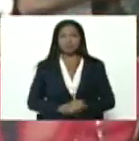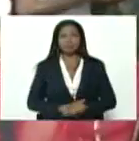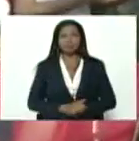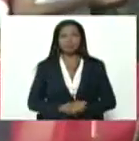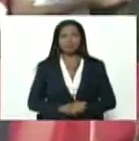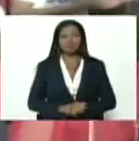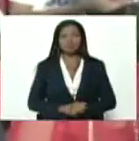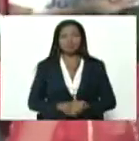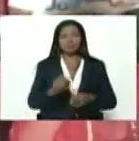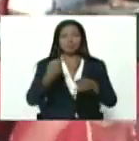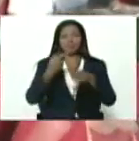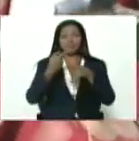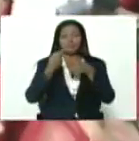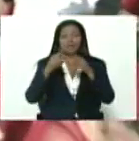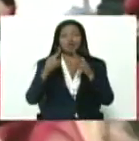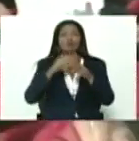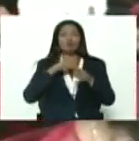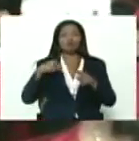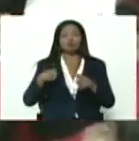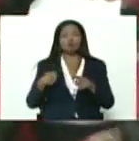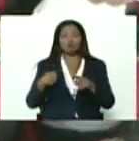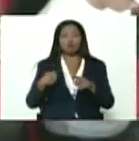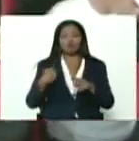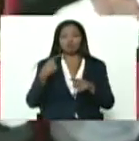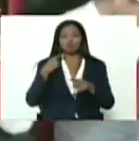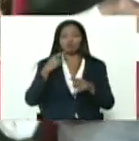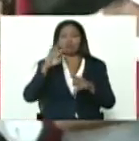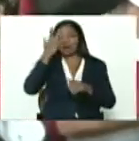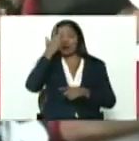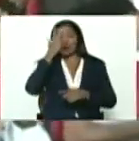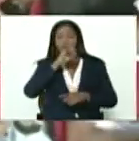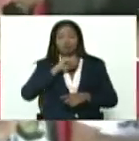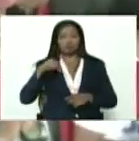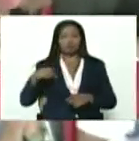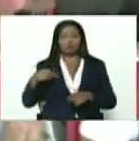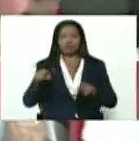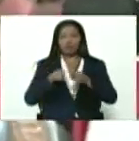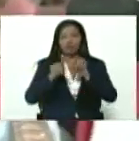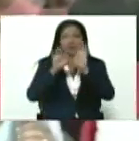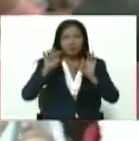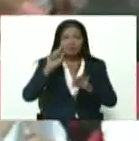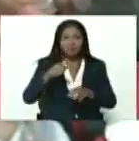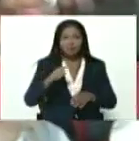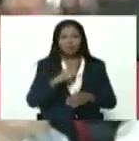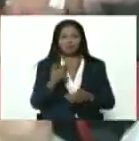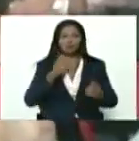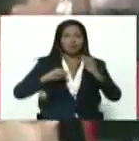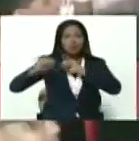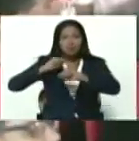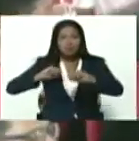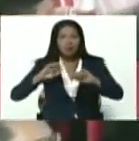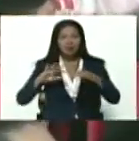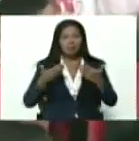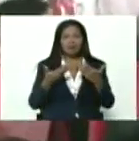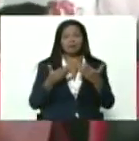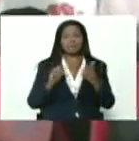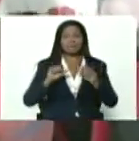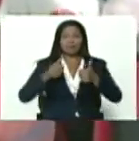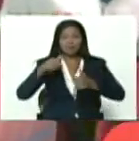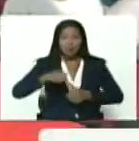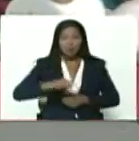Pero a pesar de que estamos en carnaval, hoy tenemos el despliegue de los